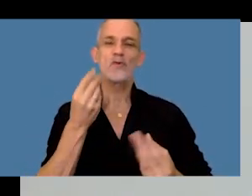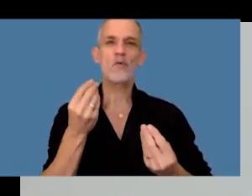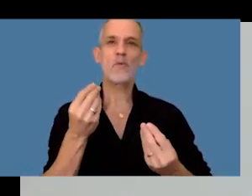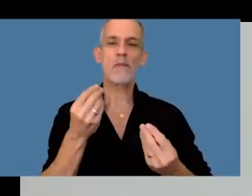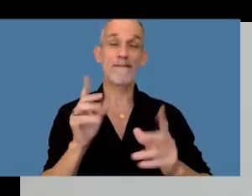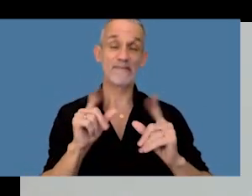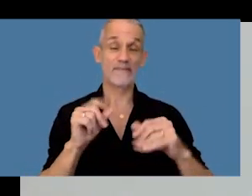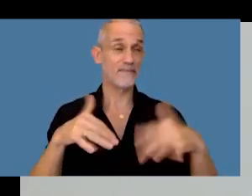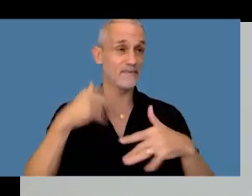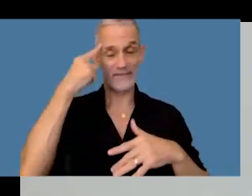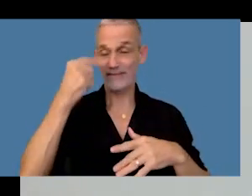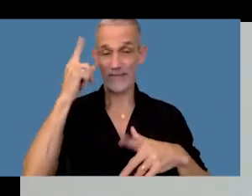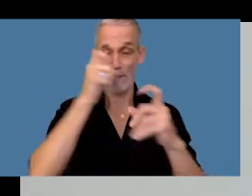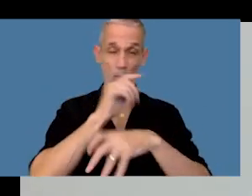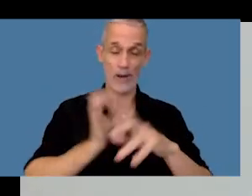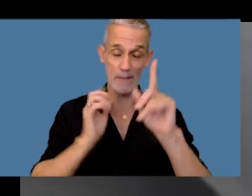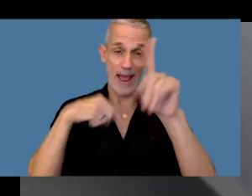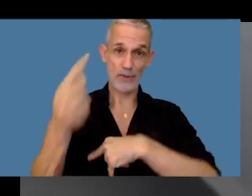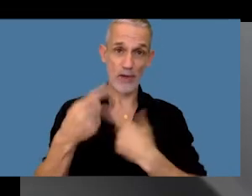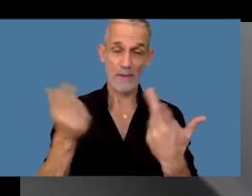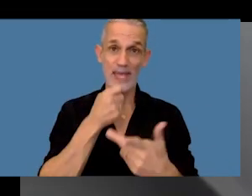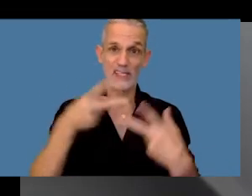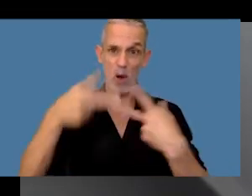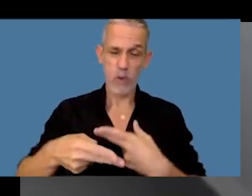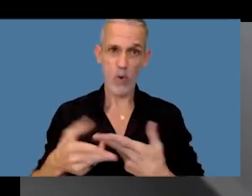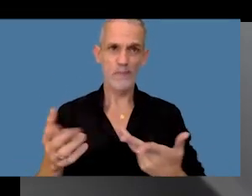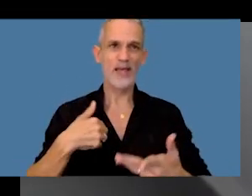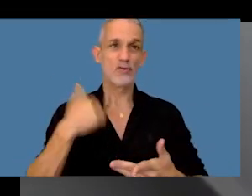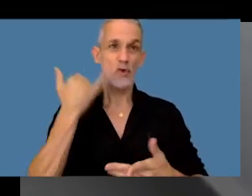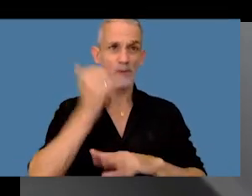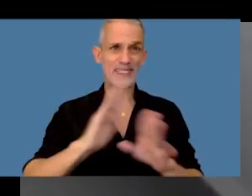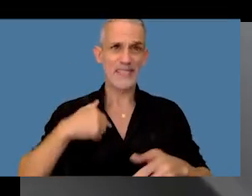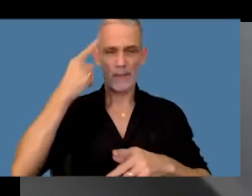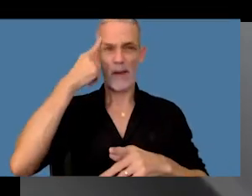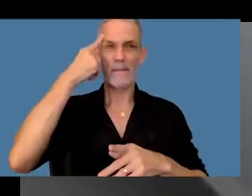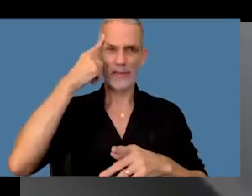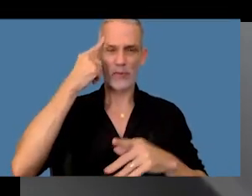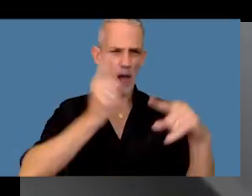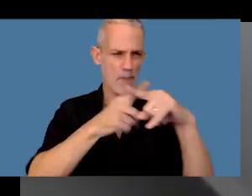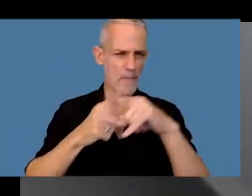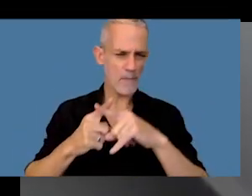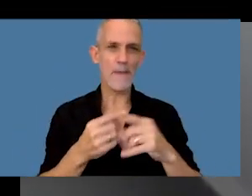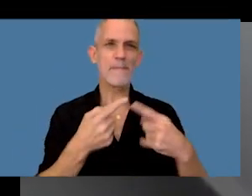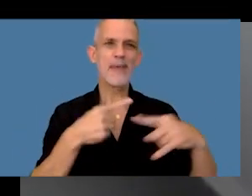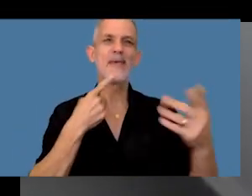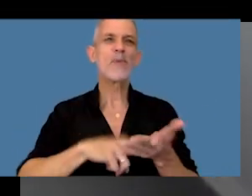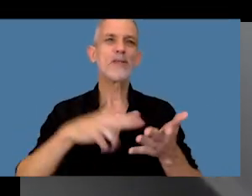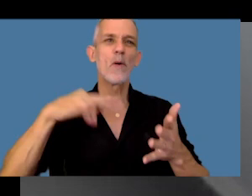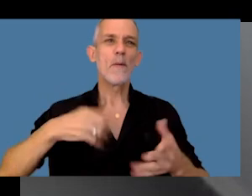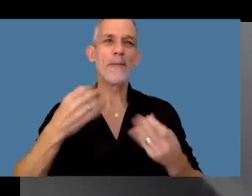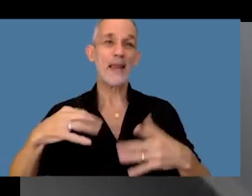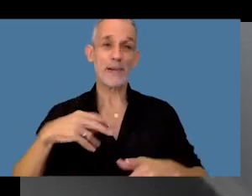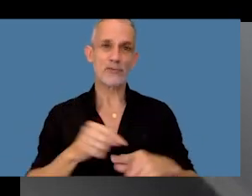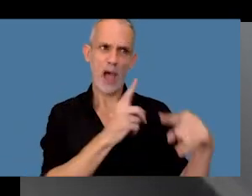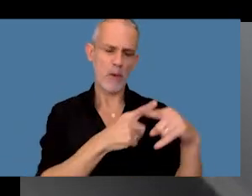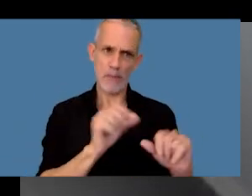de cabeza el año que viene con eso. Lo que pasa es que yo porque ya me imagino que no me va a dar bienes personales ya que el 2020 no me dio,